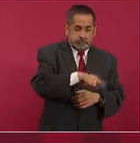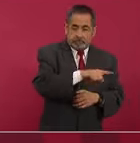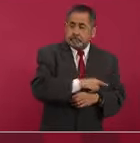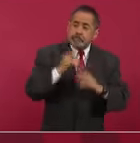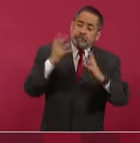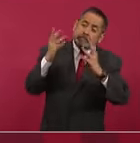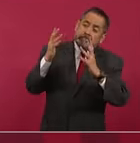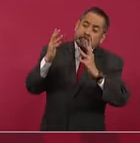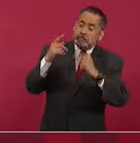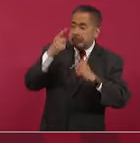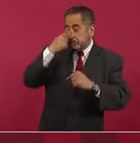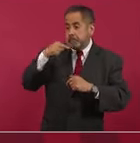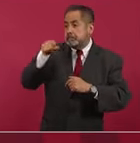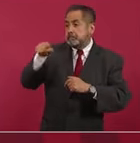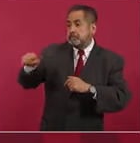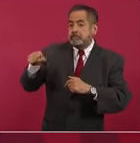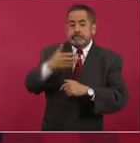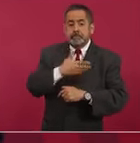anteriores presidentes,